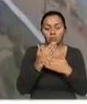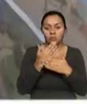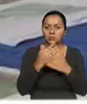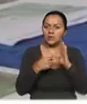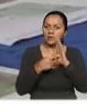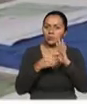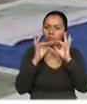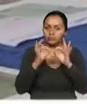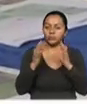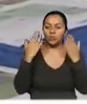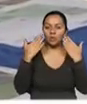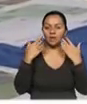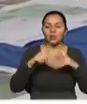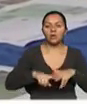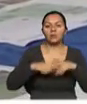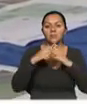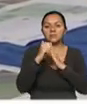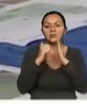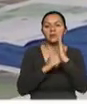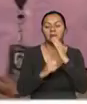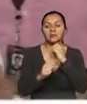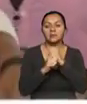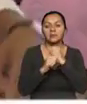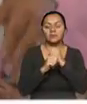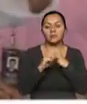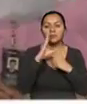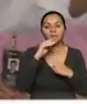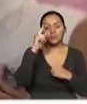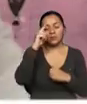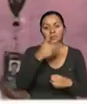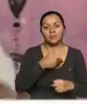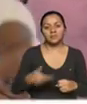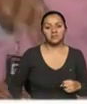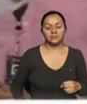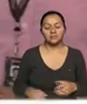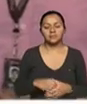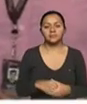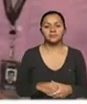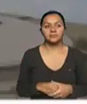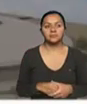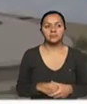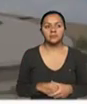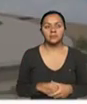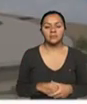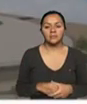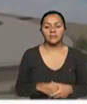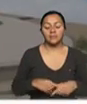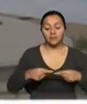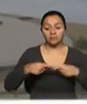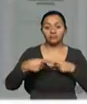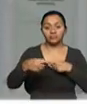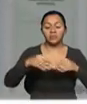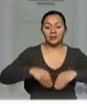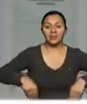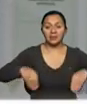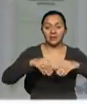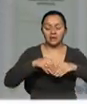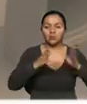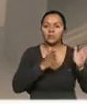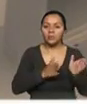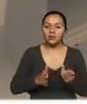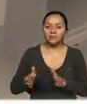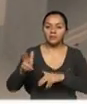Guayaquil, inició su agenda de actividades el presidente de la República, Rafael Correa. En estos terrenos se ha